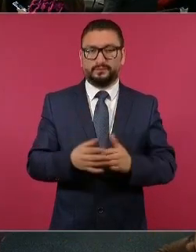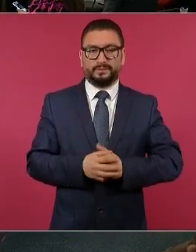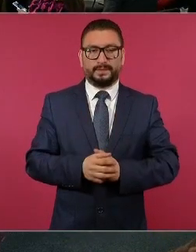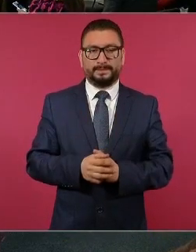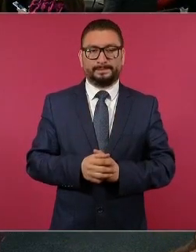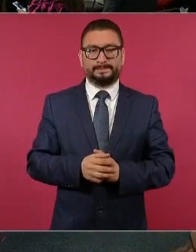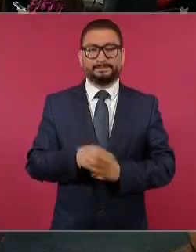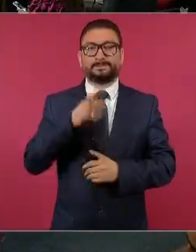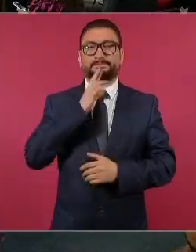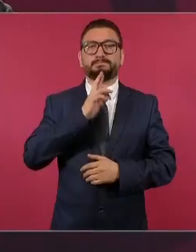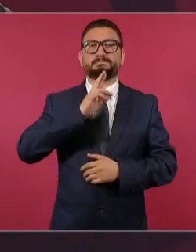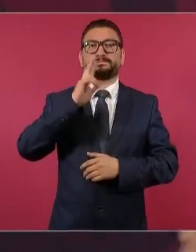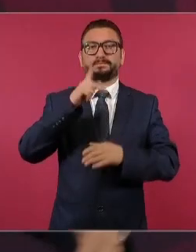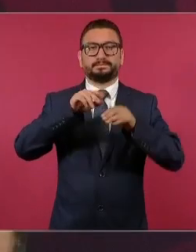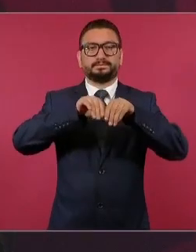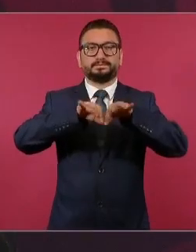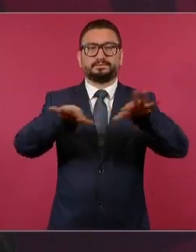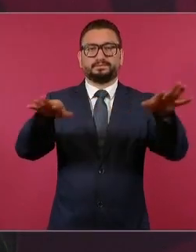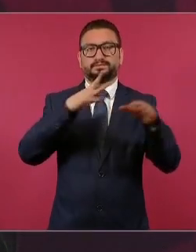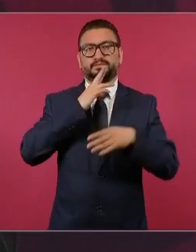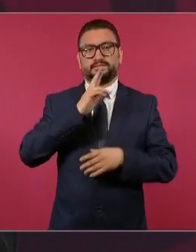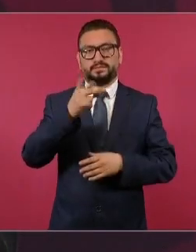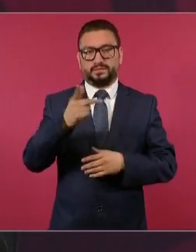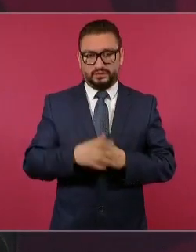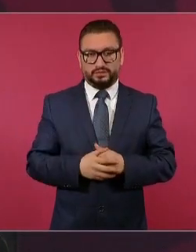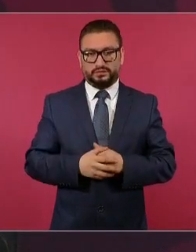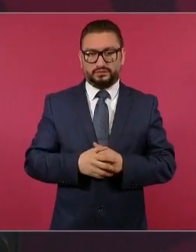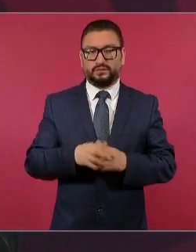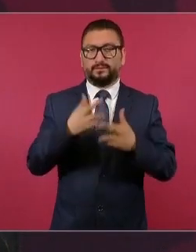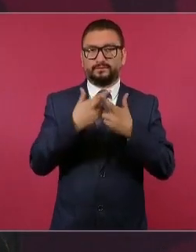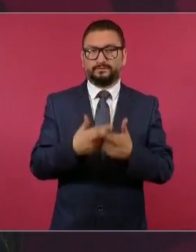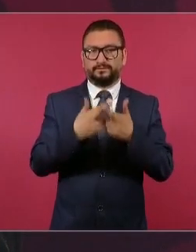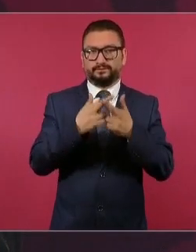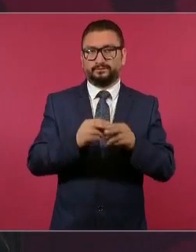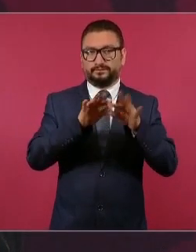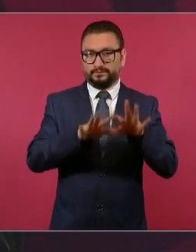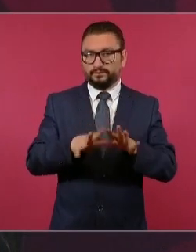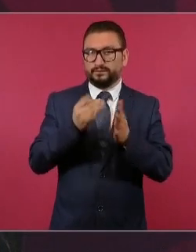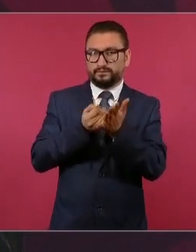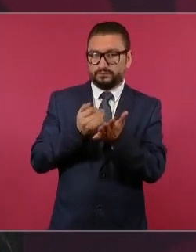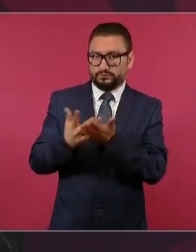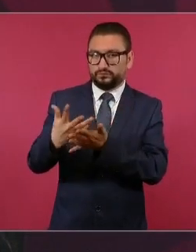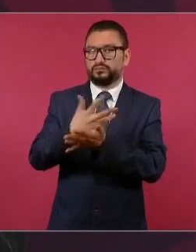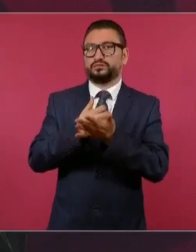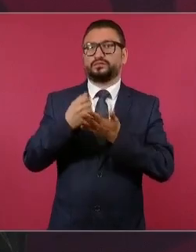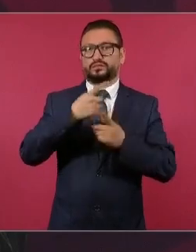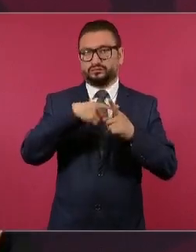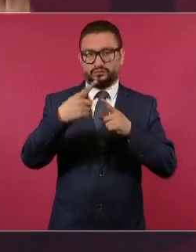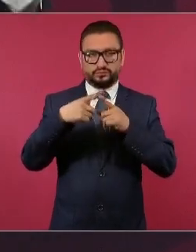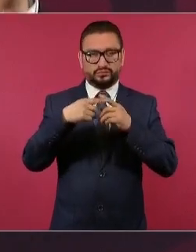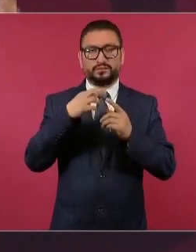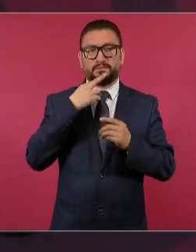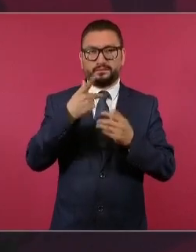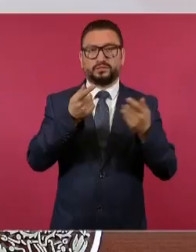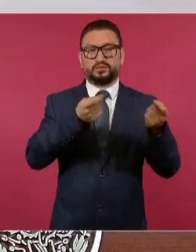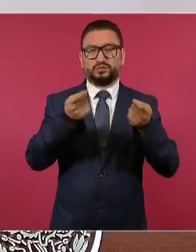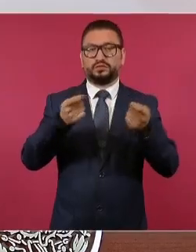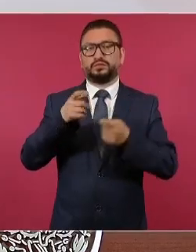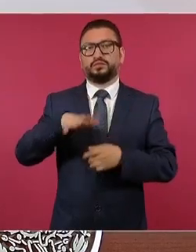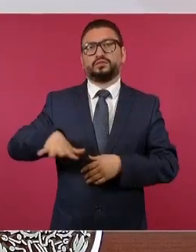hay una mejor distribución de la riqueza, del ingreso, del presupuesto, y por eso la gente